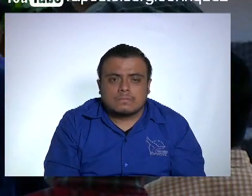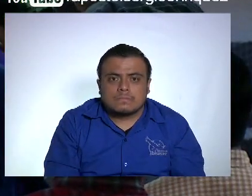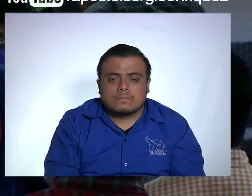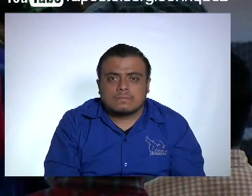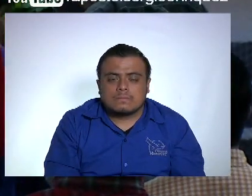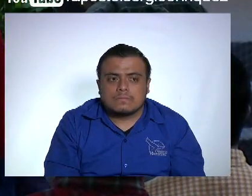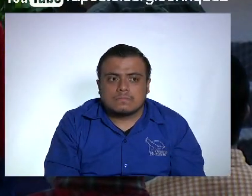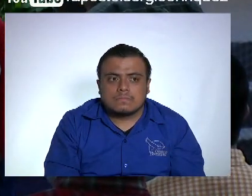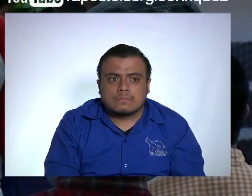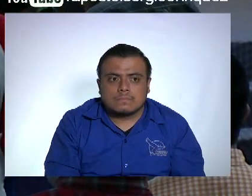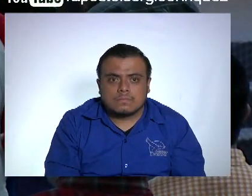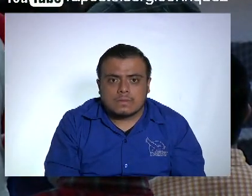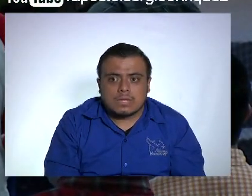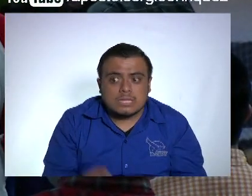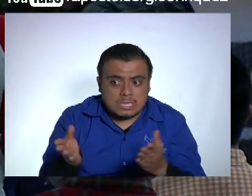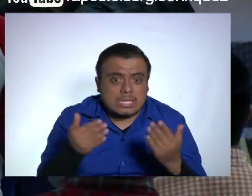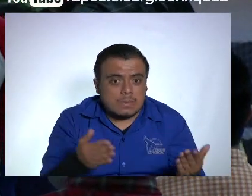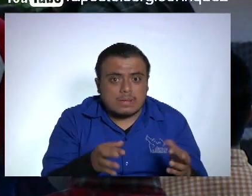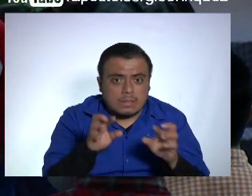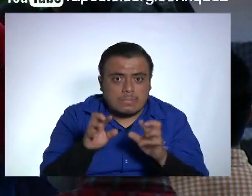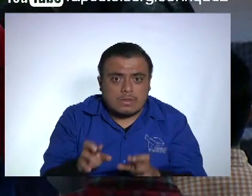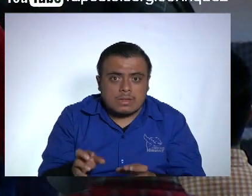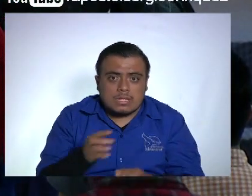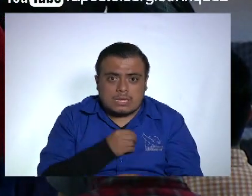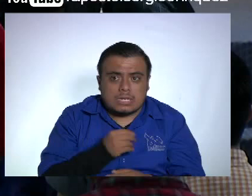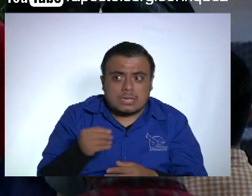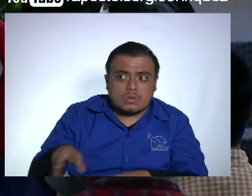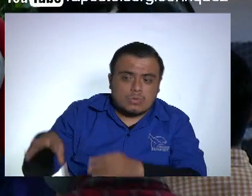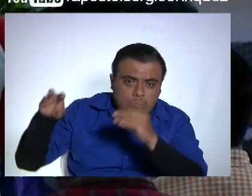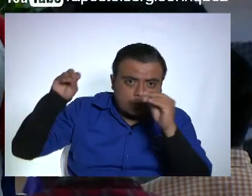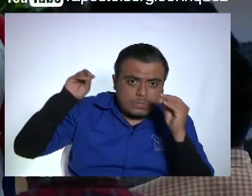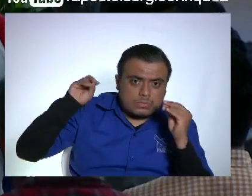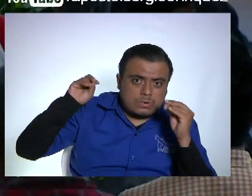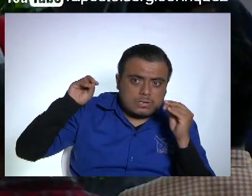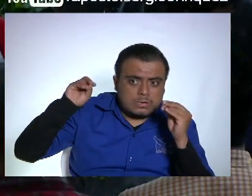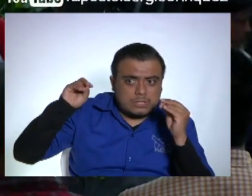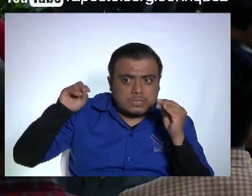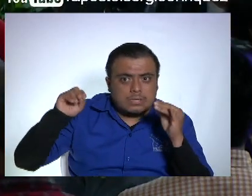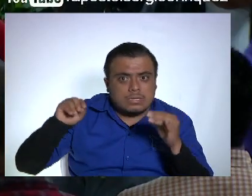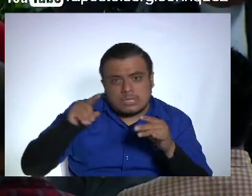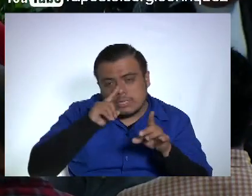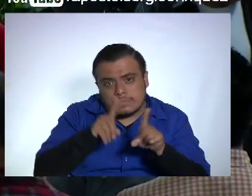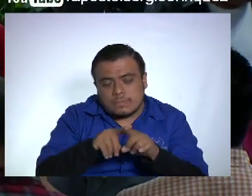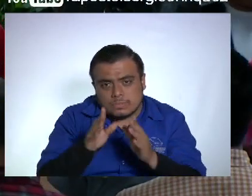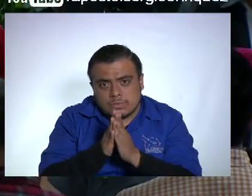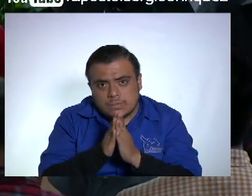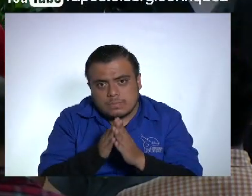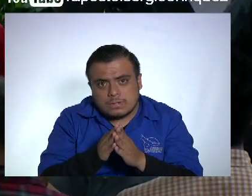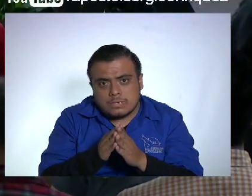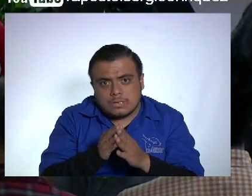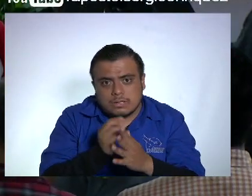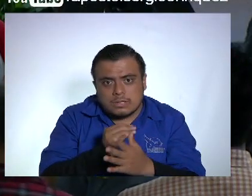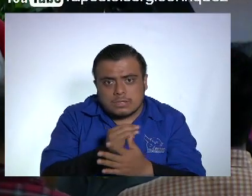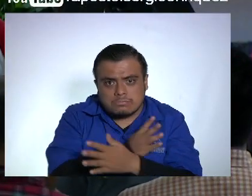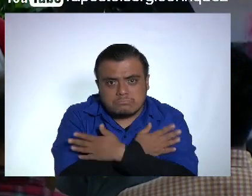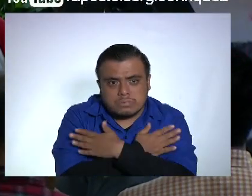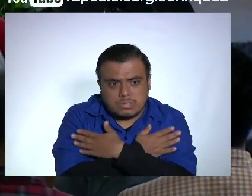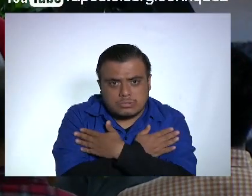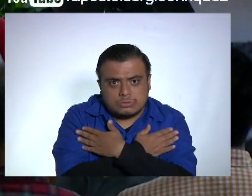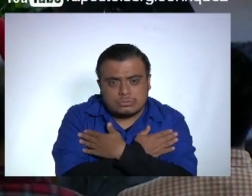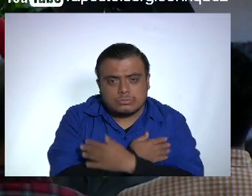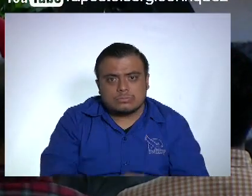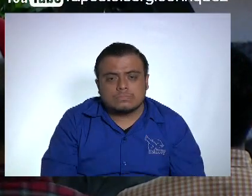Pérez y a la hermana Julieta de Rosario Reyes que se acerquen para acá. Ellos están pidiendo cobertura, y los hermanos también que están celebrando su